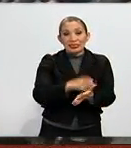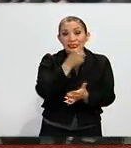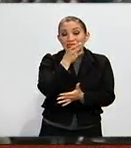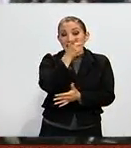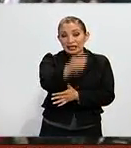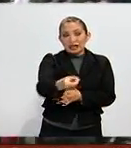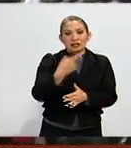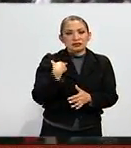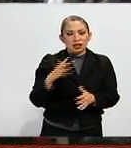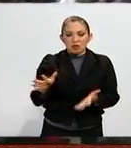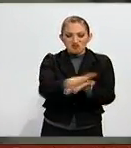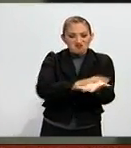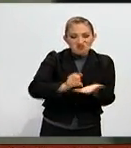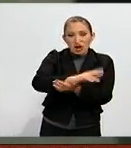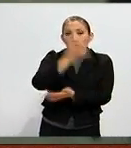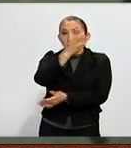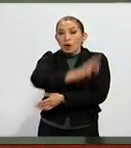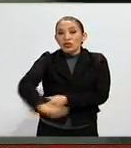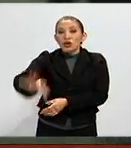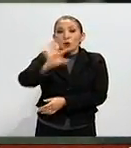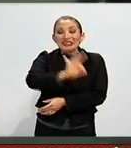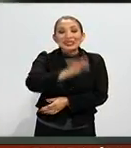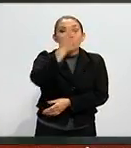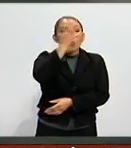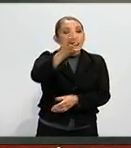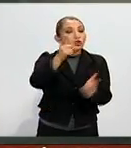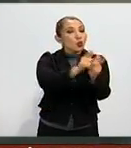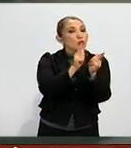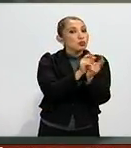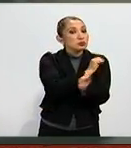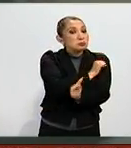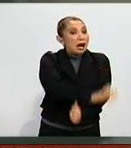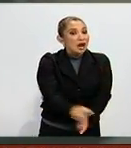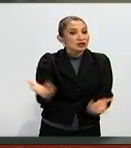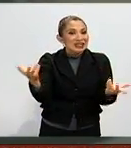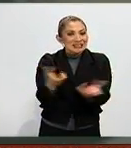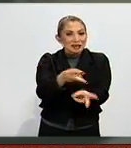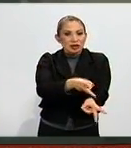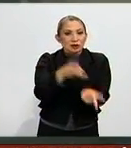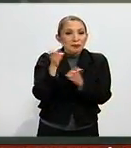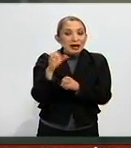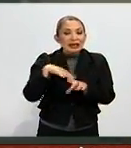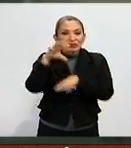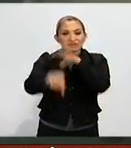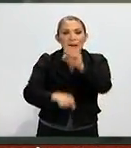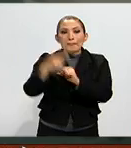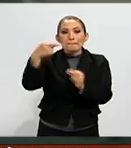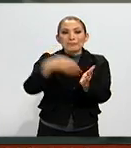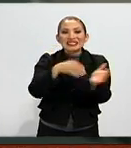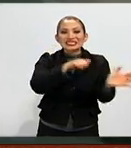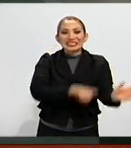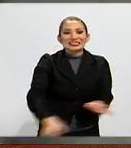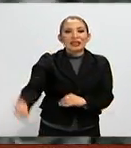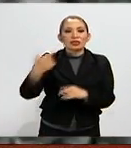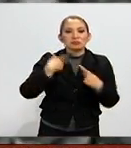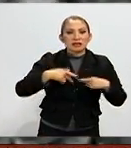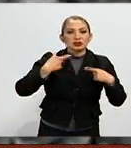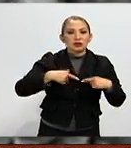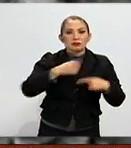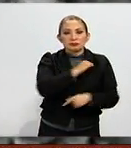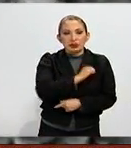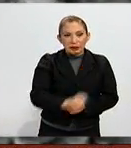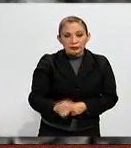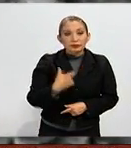destacó la desarticulación de 444 bandas delictivas y la detención de más de 1.600